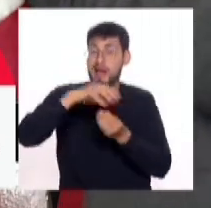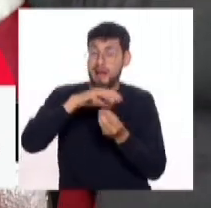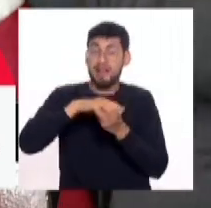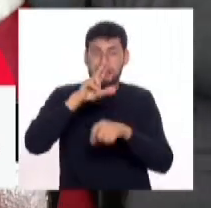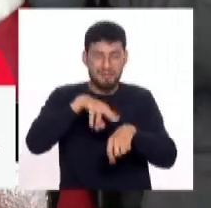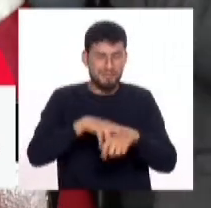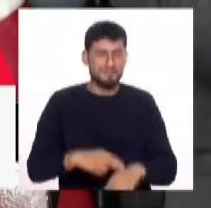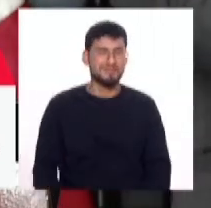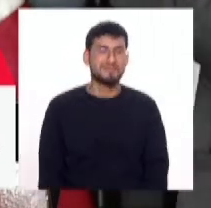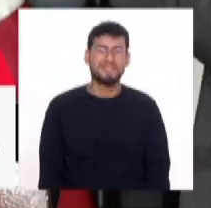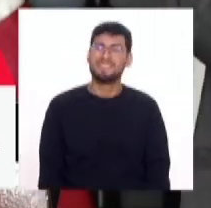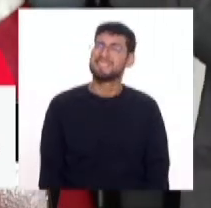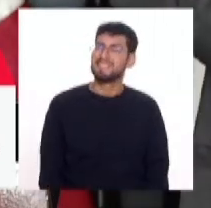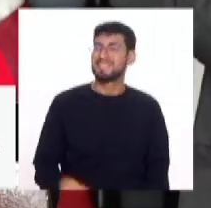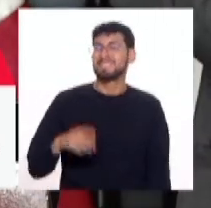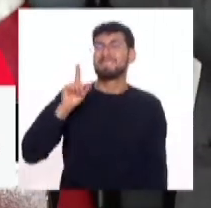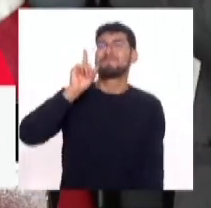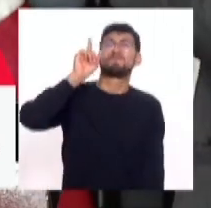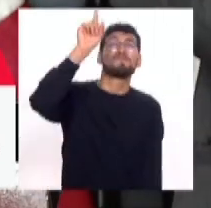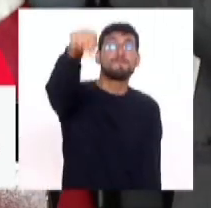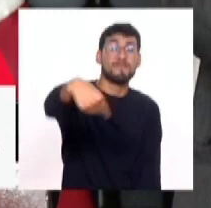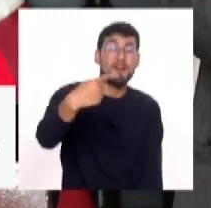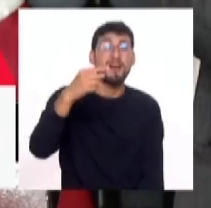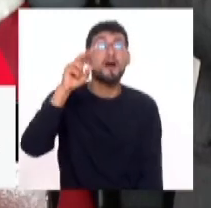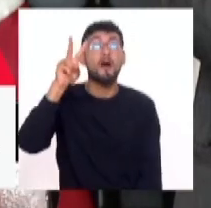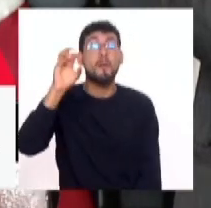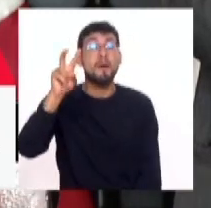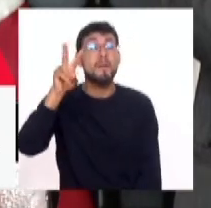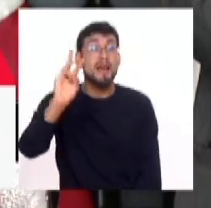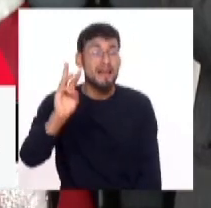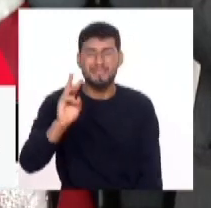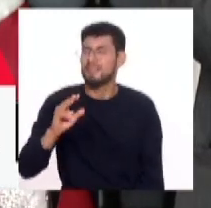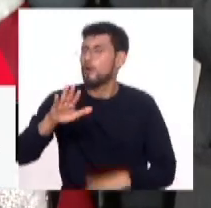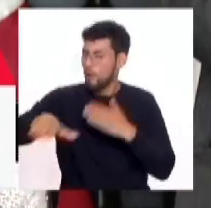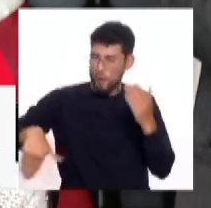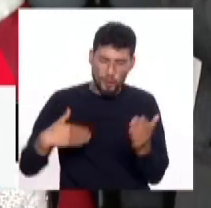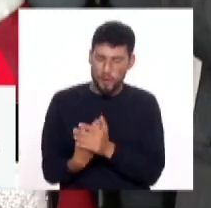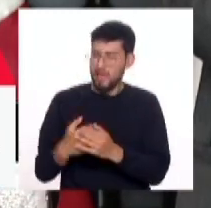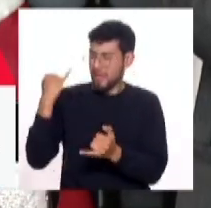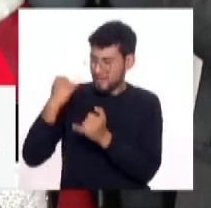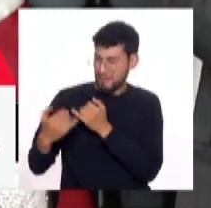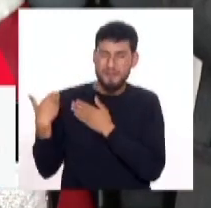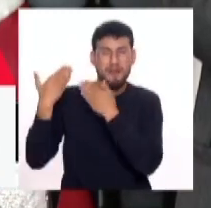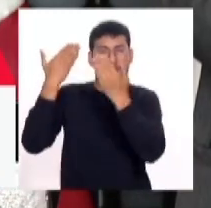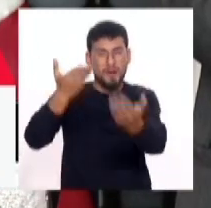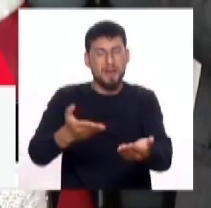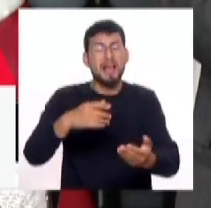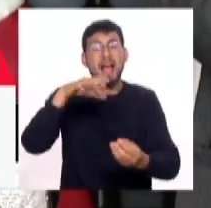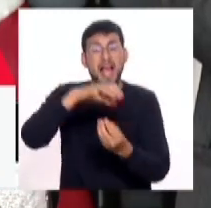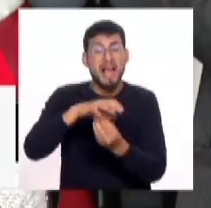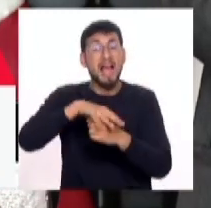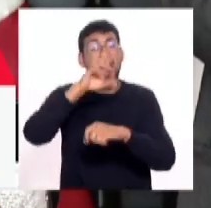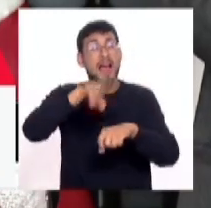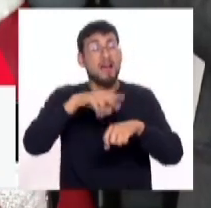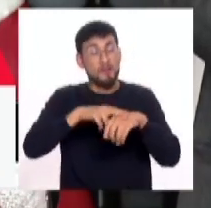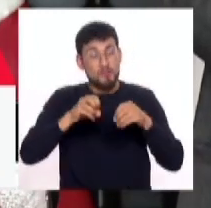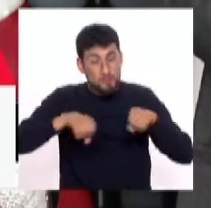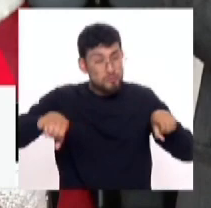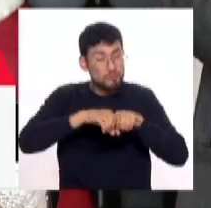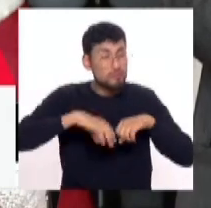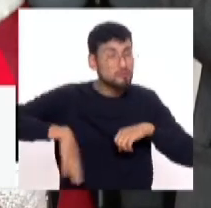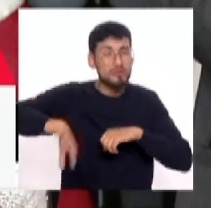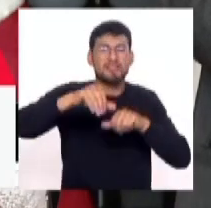natural. Hacia el 2026, dejaremos todo encaminado para que el uso del gas natural